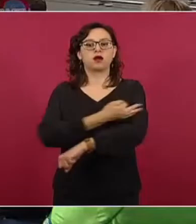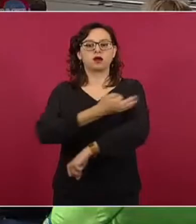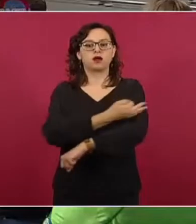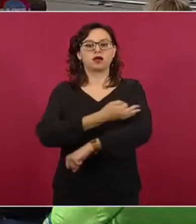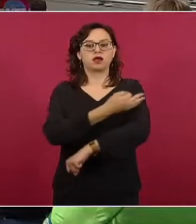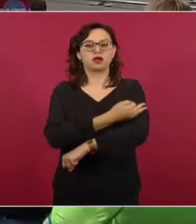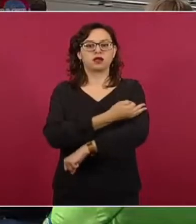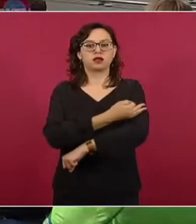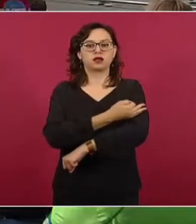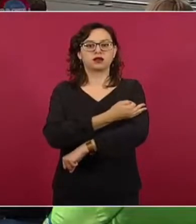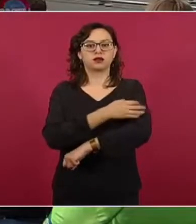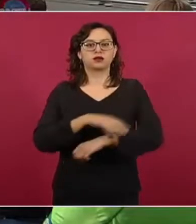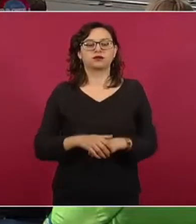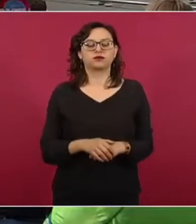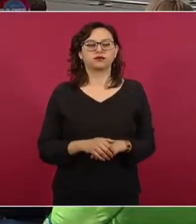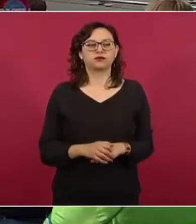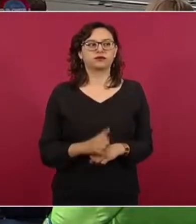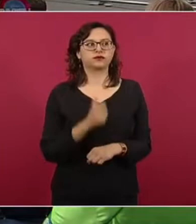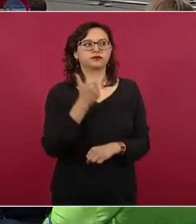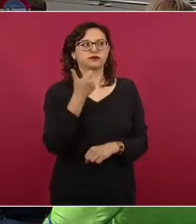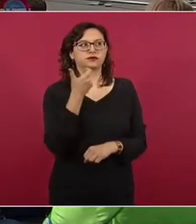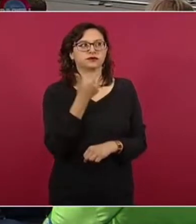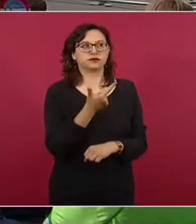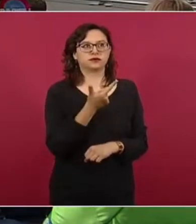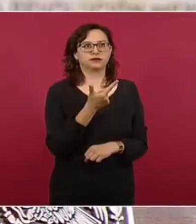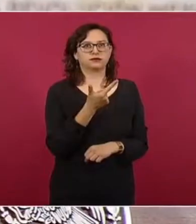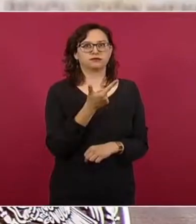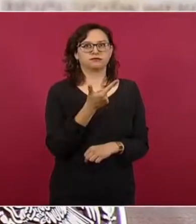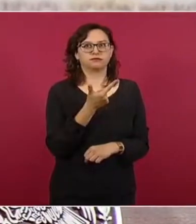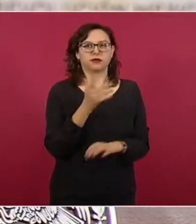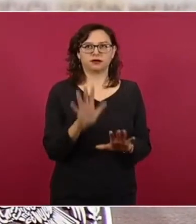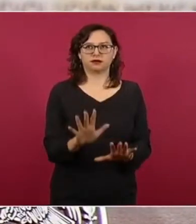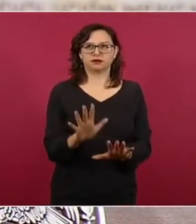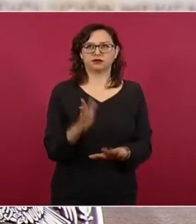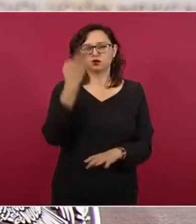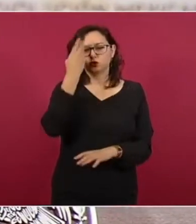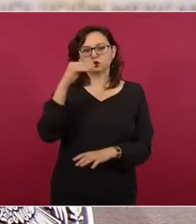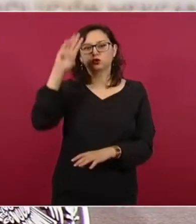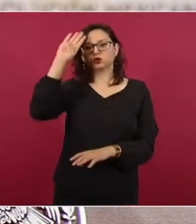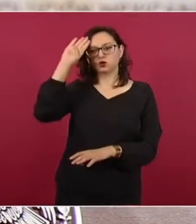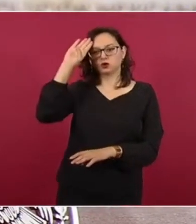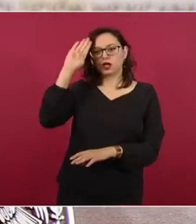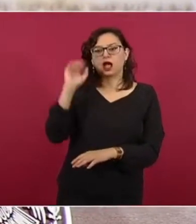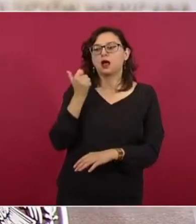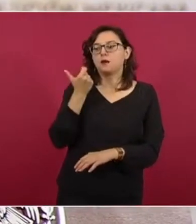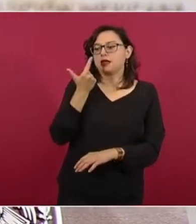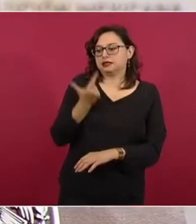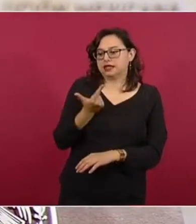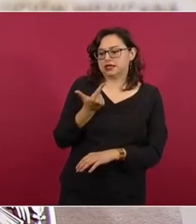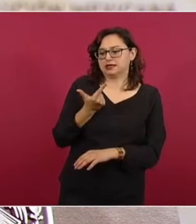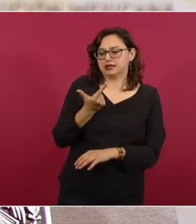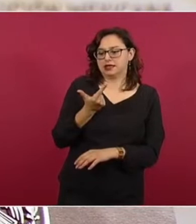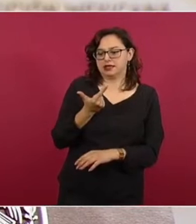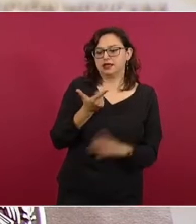¿7, 8, 9 en la tarde? Sí, en la tarde, y nos venimos al día siguiente, el 8, en la noche.